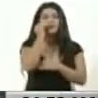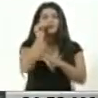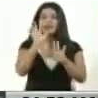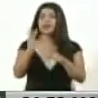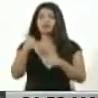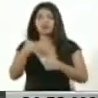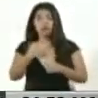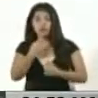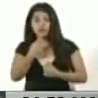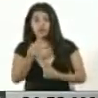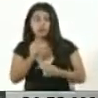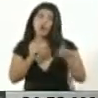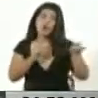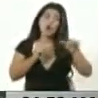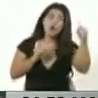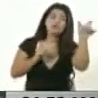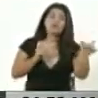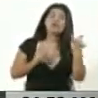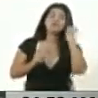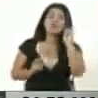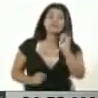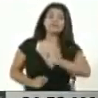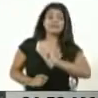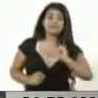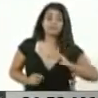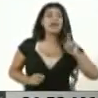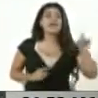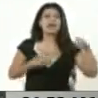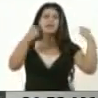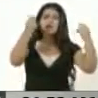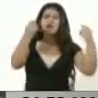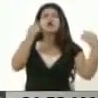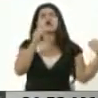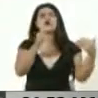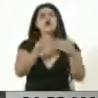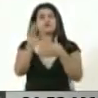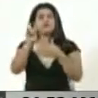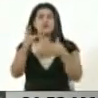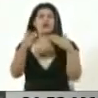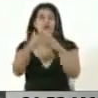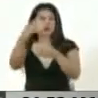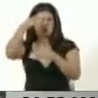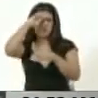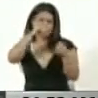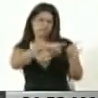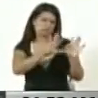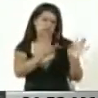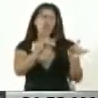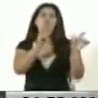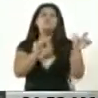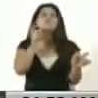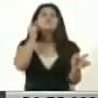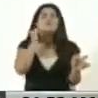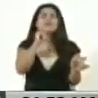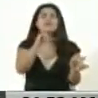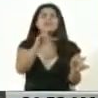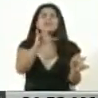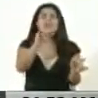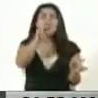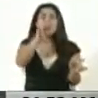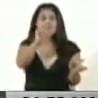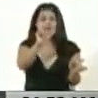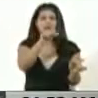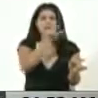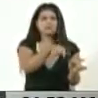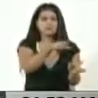senadora norteamericana, también activista contra Venezuela, contra Cuba y contra los gobiernos progresistas, que se llama Ileana Ross Lehtinen.